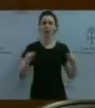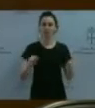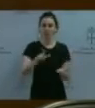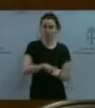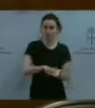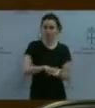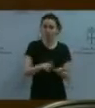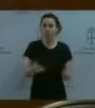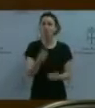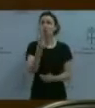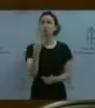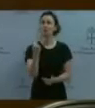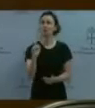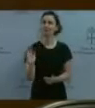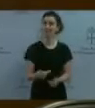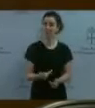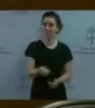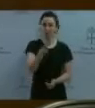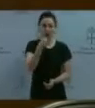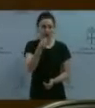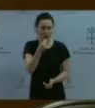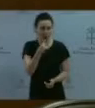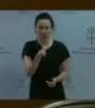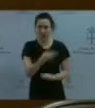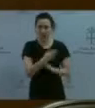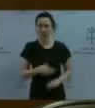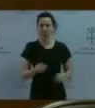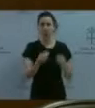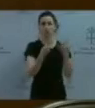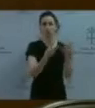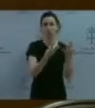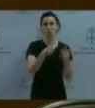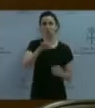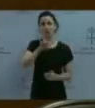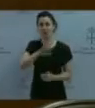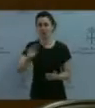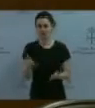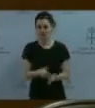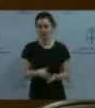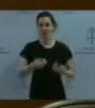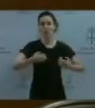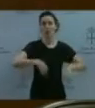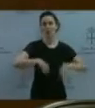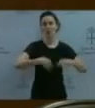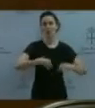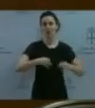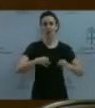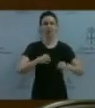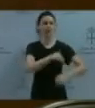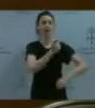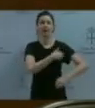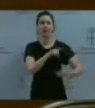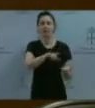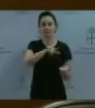públicos, 815.000 entre normalización, Academia de la Lengua, promociones varias, 307.000 euros solo en charlas